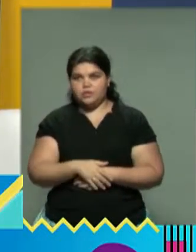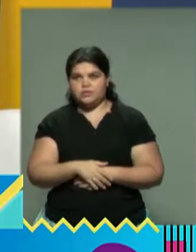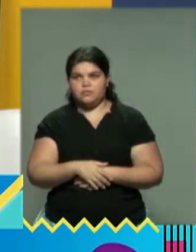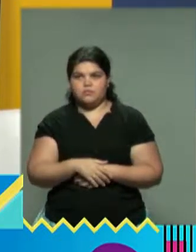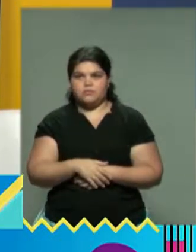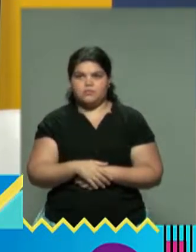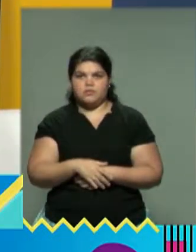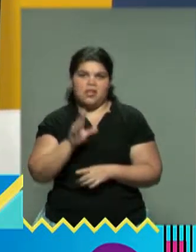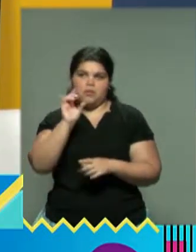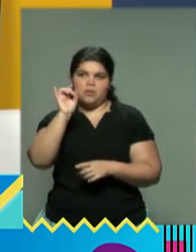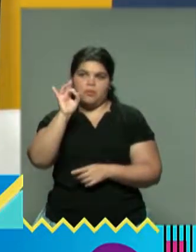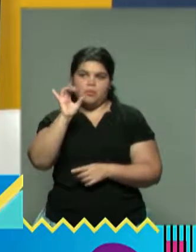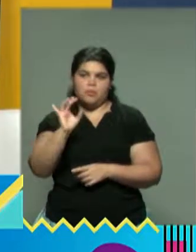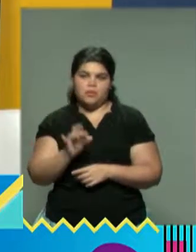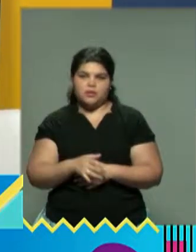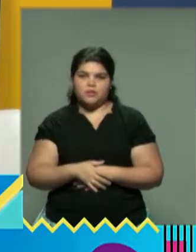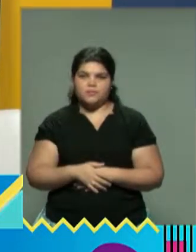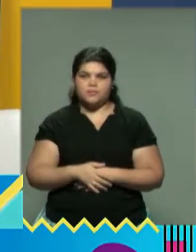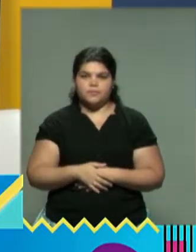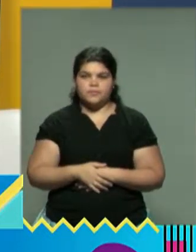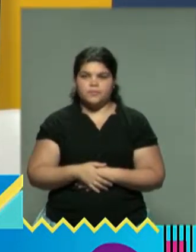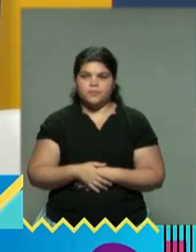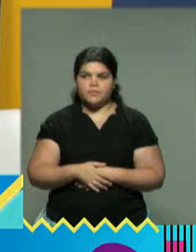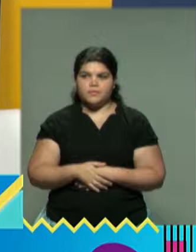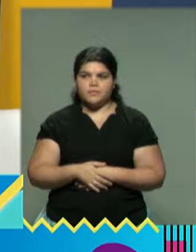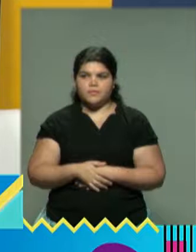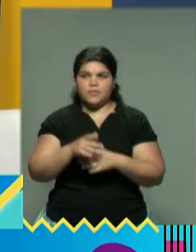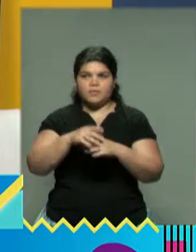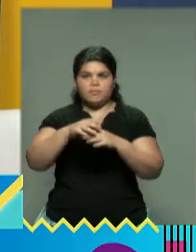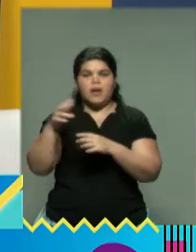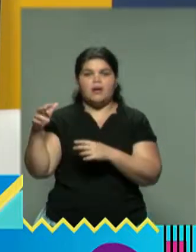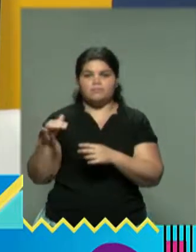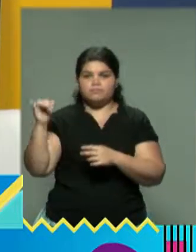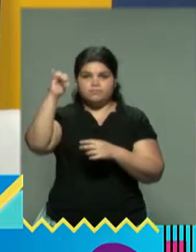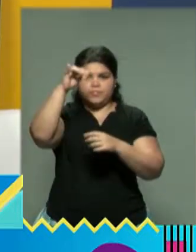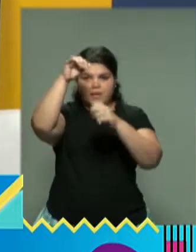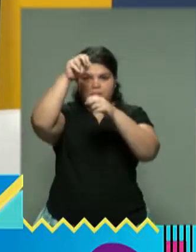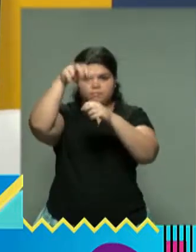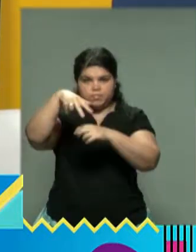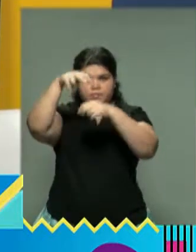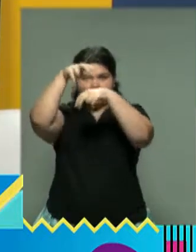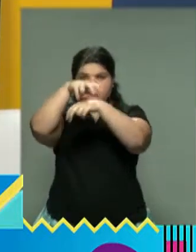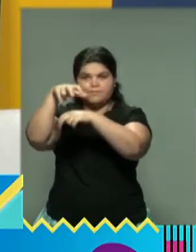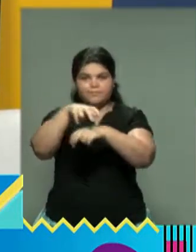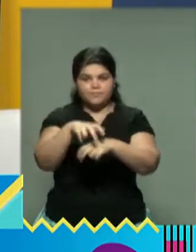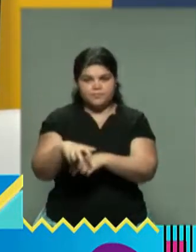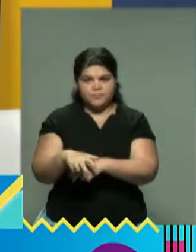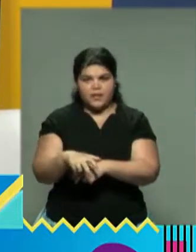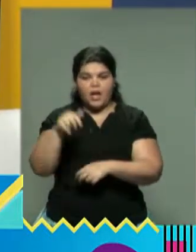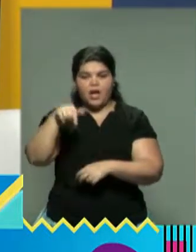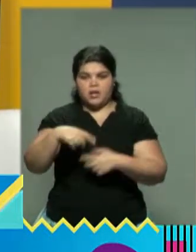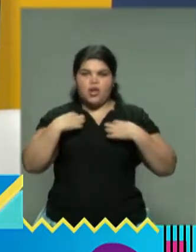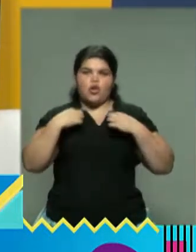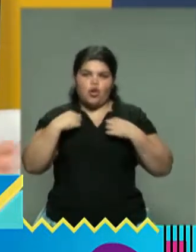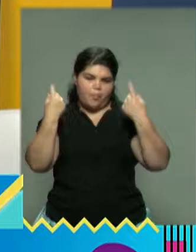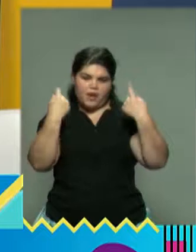en la cuestión para ingresar a la atmósfera. Pero fuera de eso, los equipos que hoy se están usando y cómo